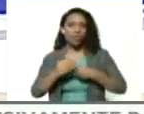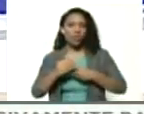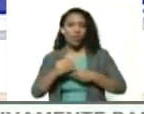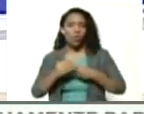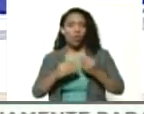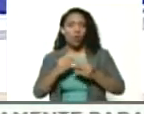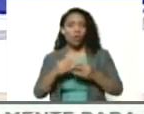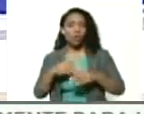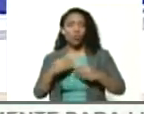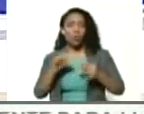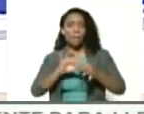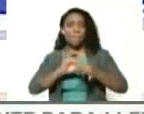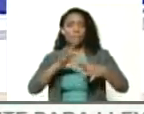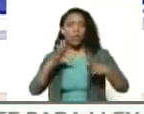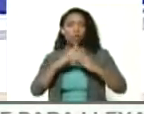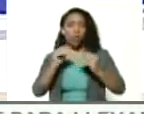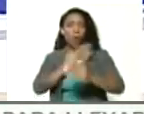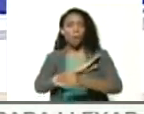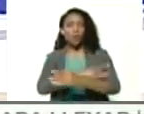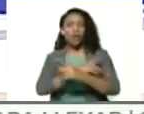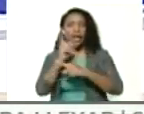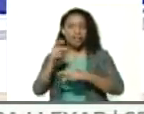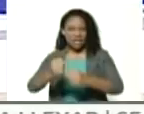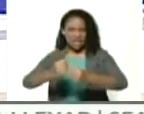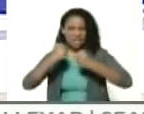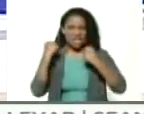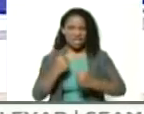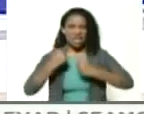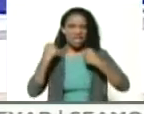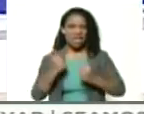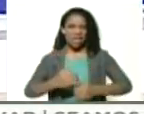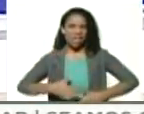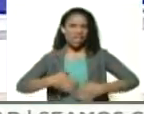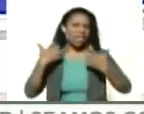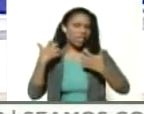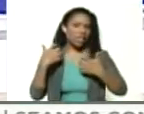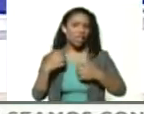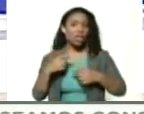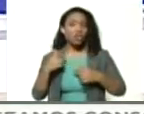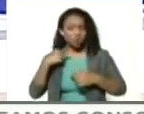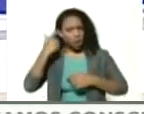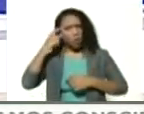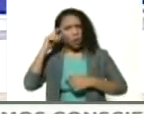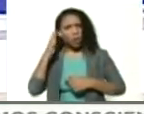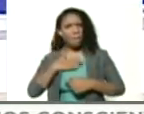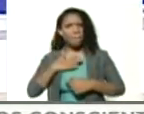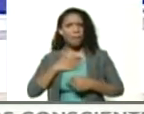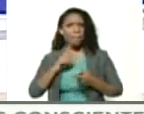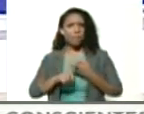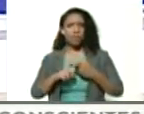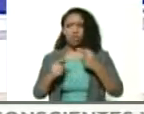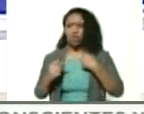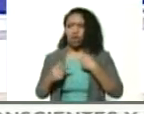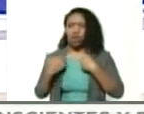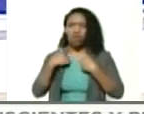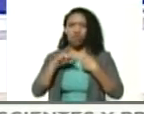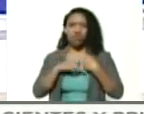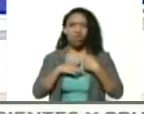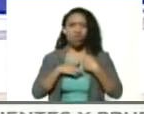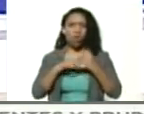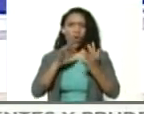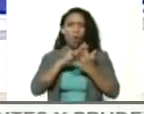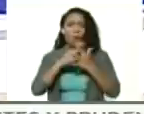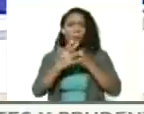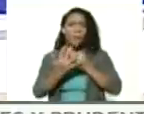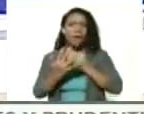se disuelven todos los poderes con aquella prepotencia. Yo recuerdo que Cilia y yo estábamos en un barrio del este